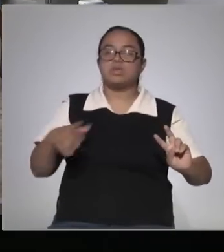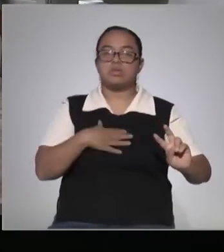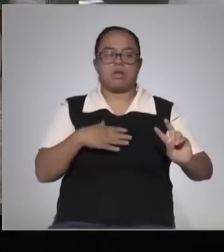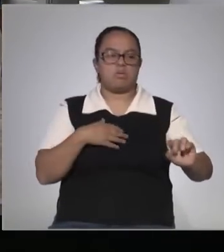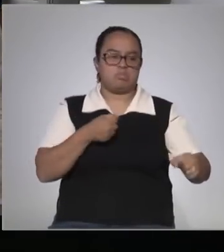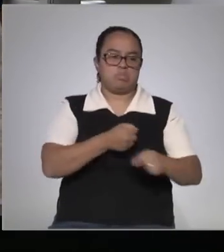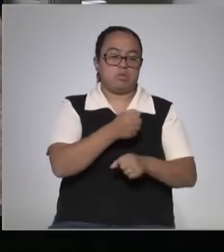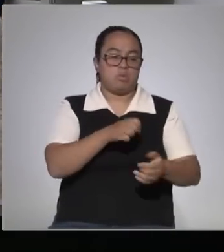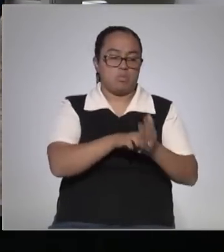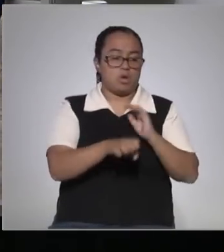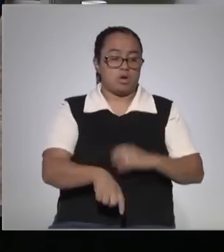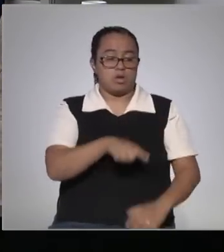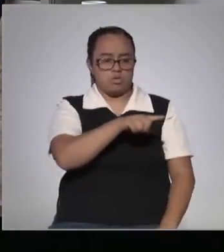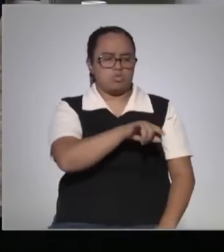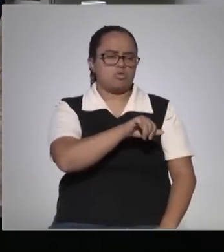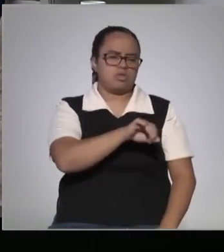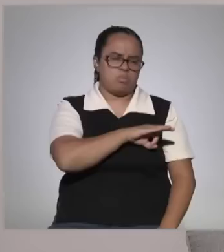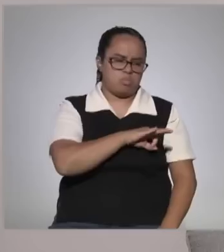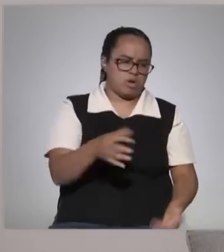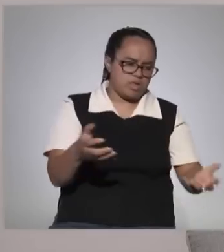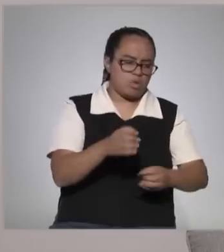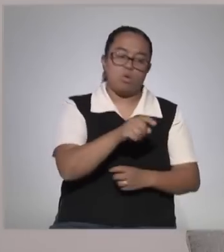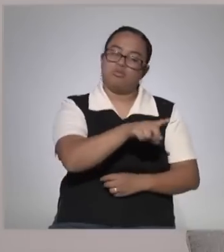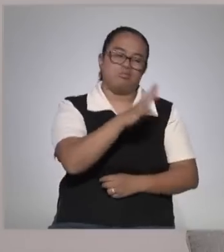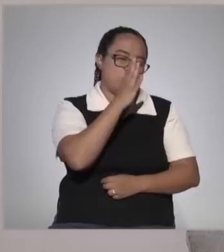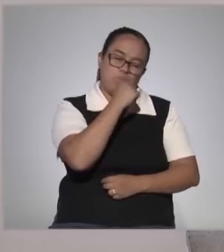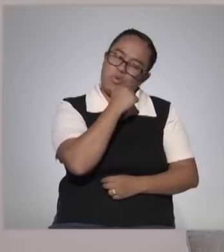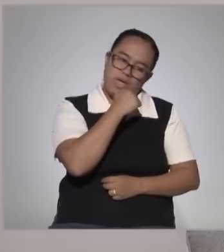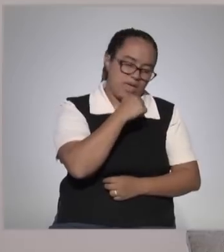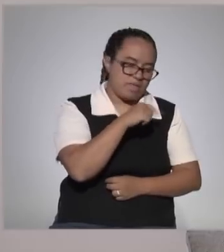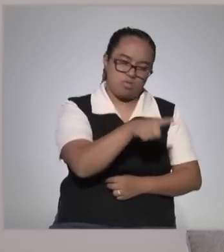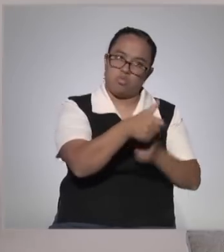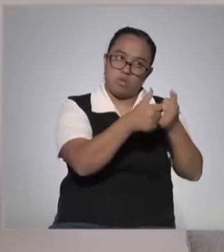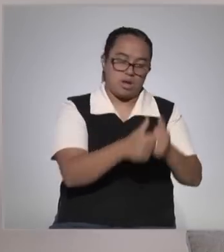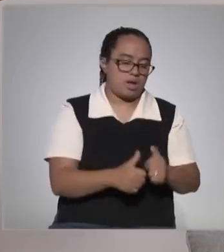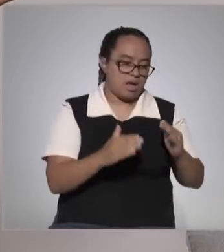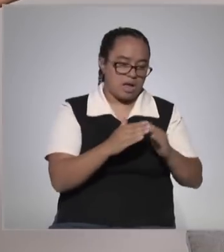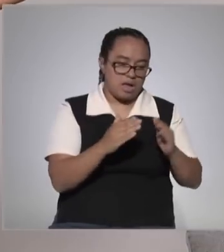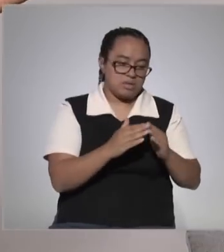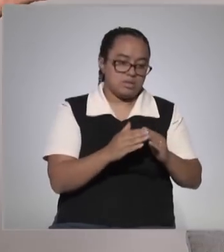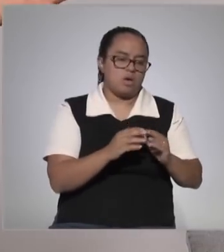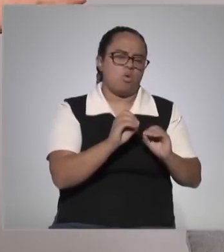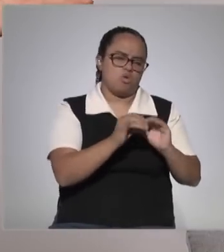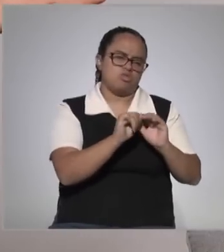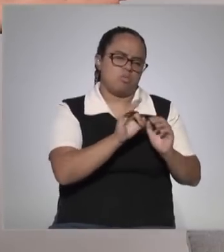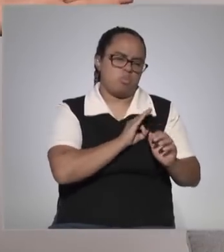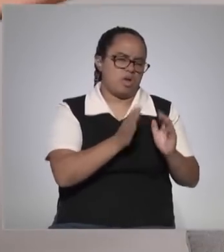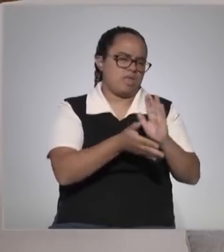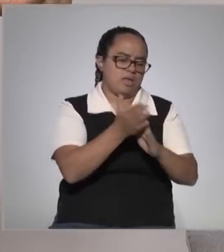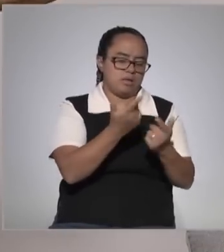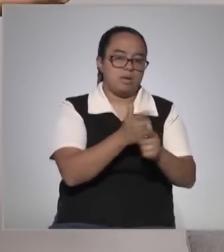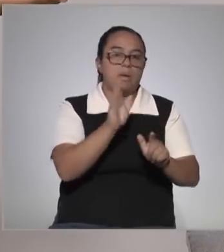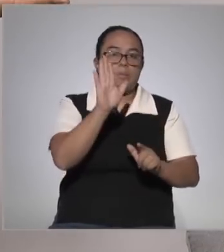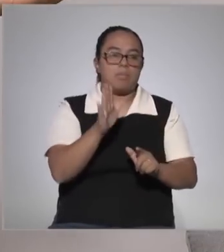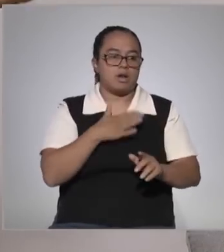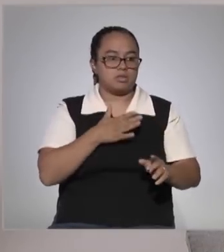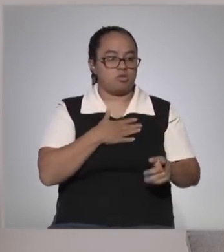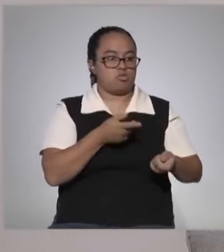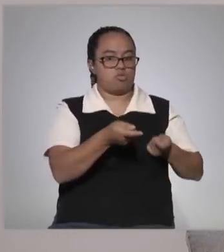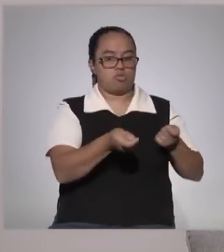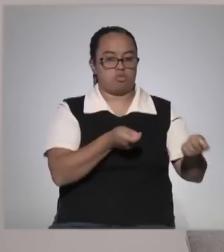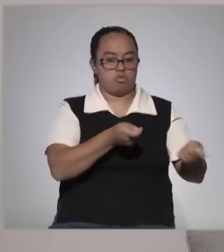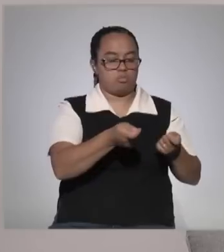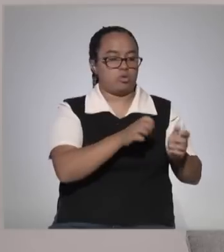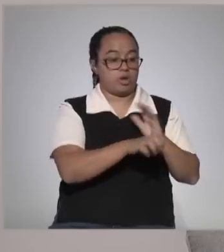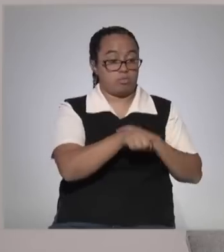desde el decirte qué puedes, qué no puedes hacer, con quién no puedes salir, hasta un límite en el que ya controlo incluso